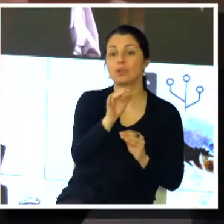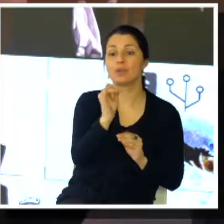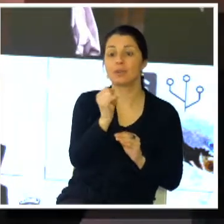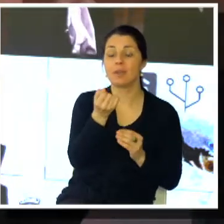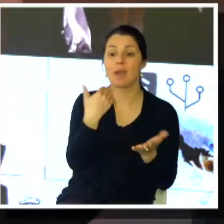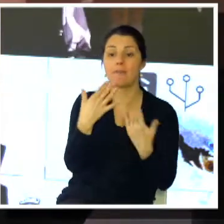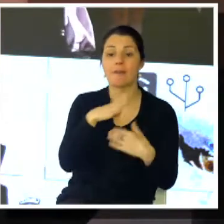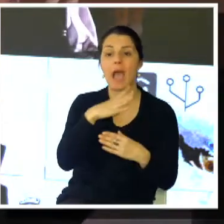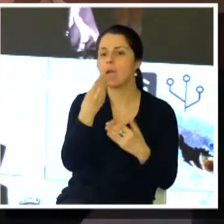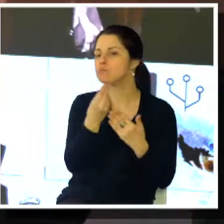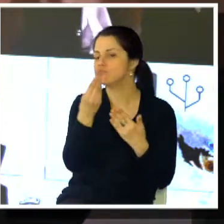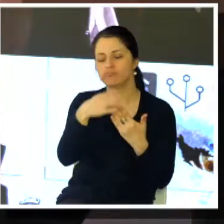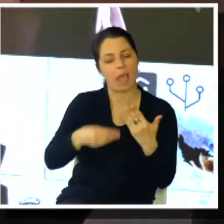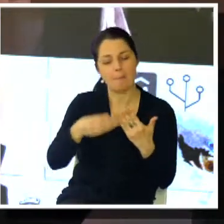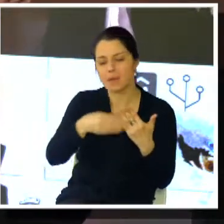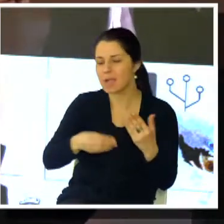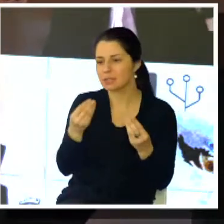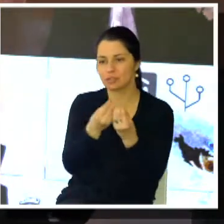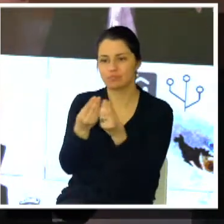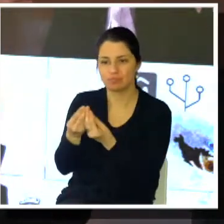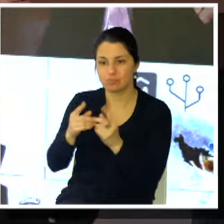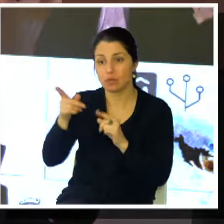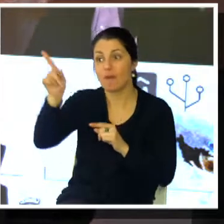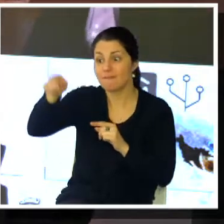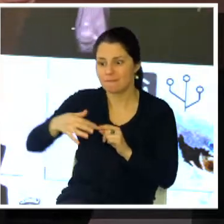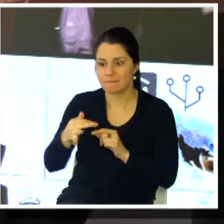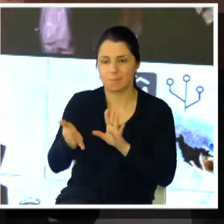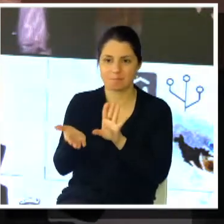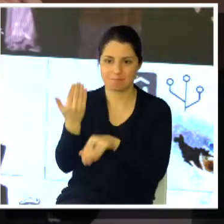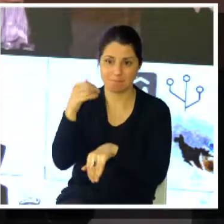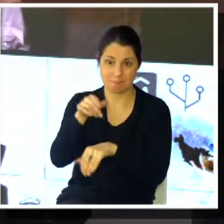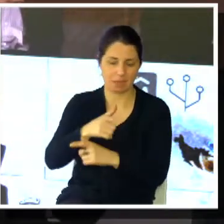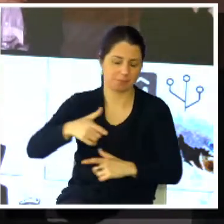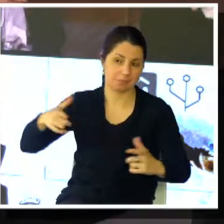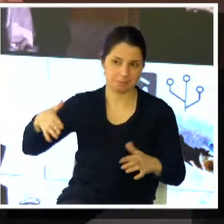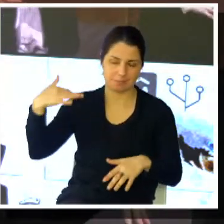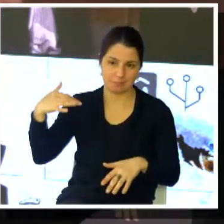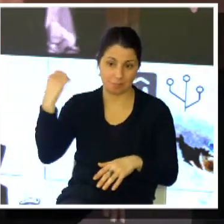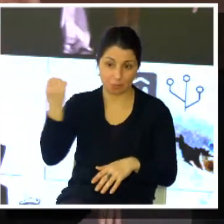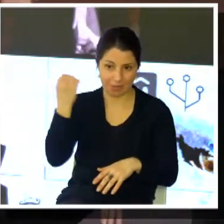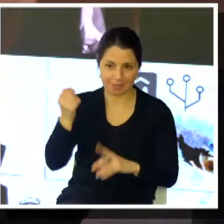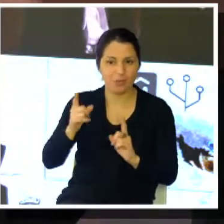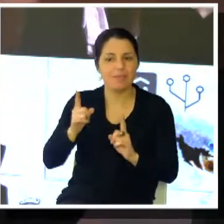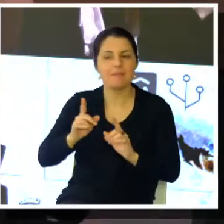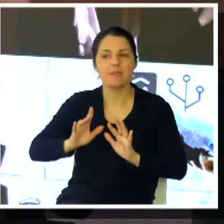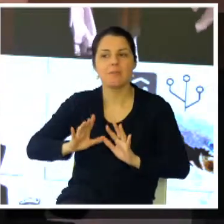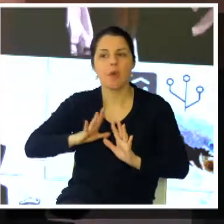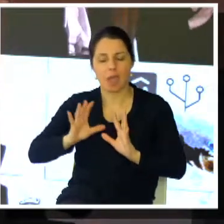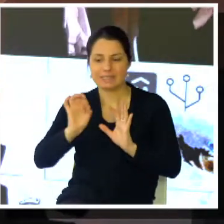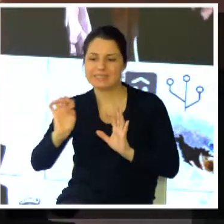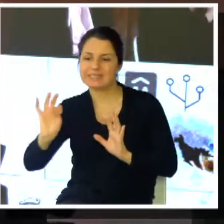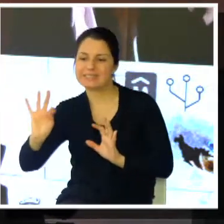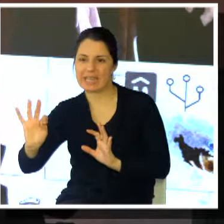mucha aplicación, mucho caso, y lo que viene es aún más grande. Entonces tenemos que tener un set,